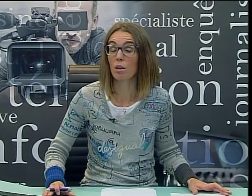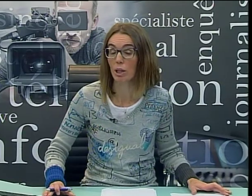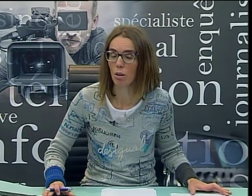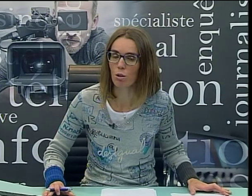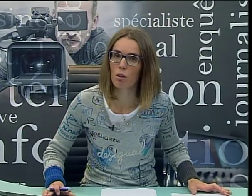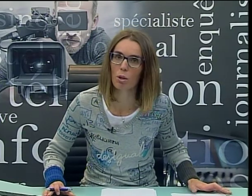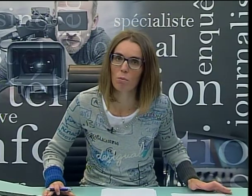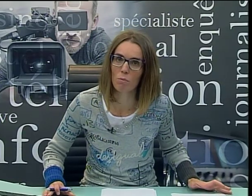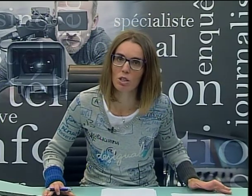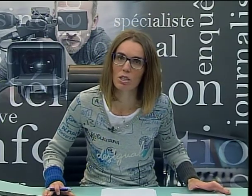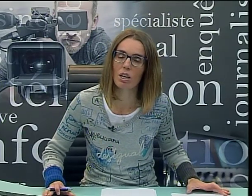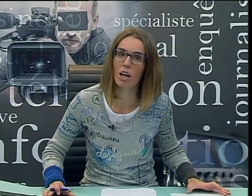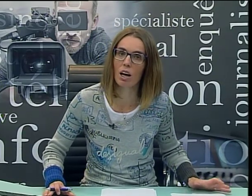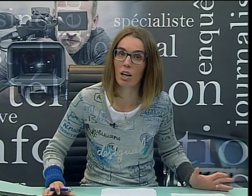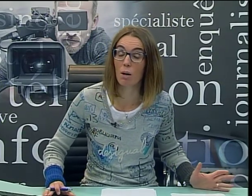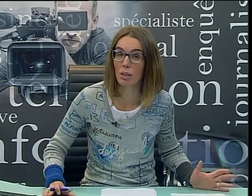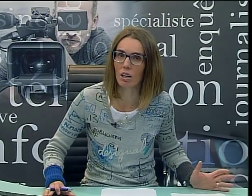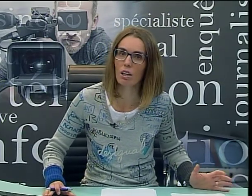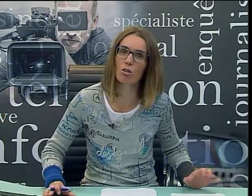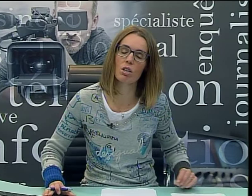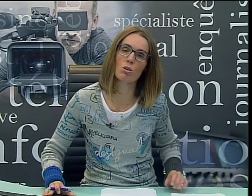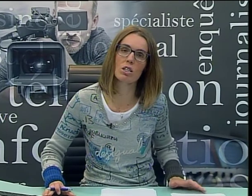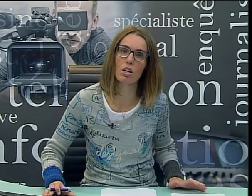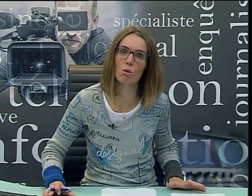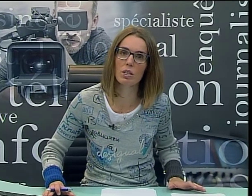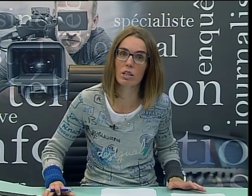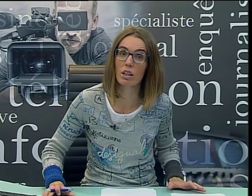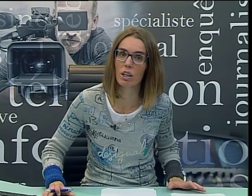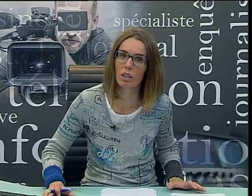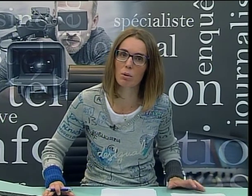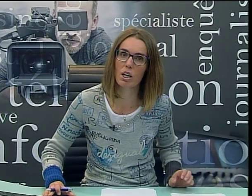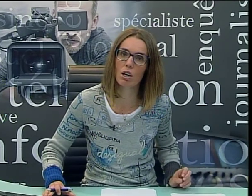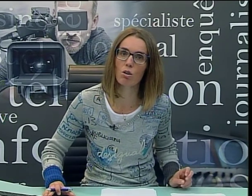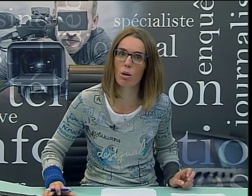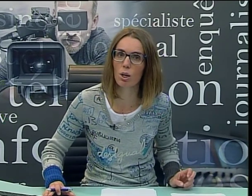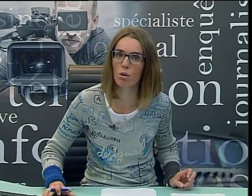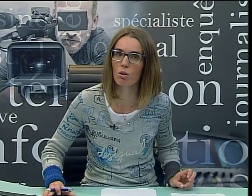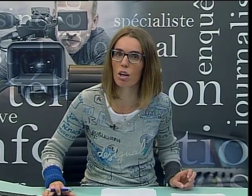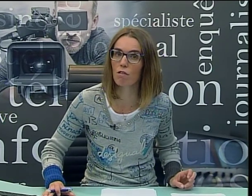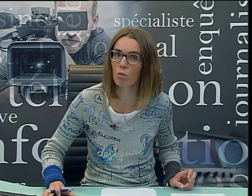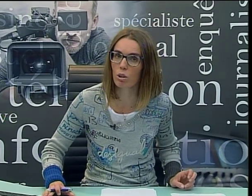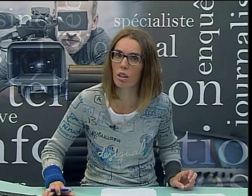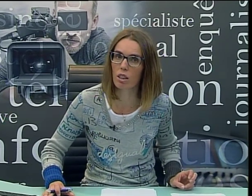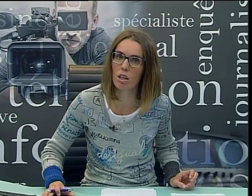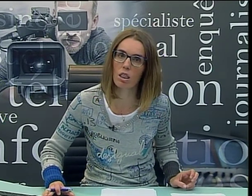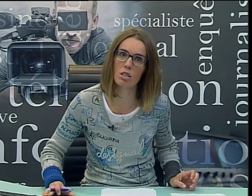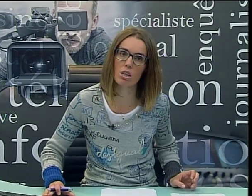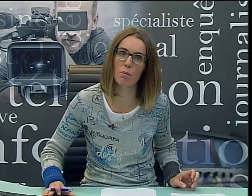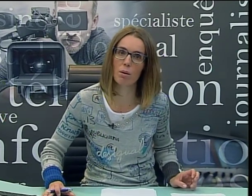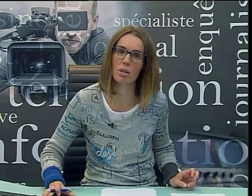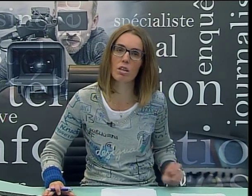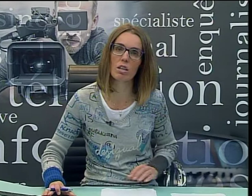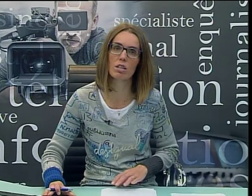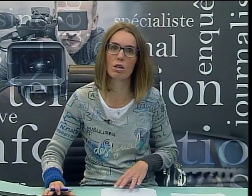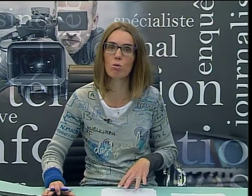Y de Valladolid volvemos hasta la capital, en concreto hasta la Universidad de Cantabria, que en colaboración con la Facultad de Ciencias